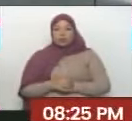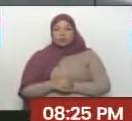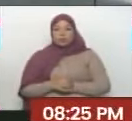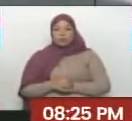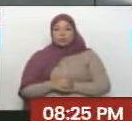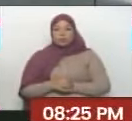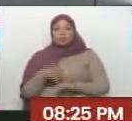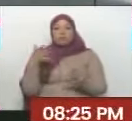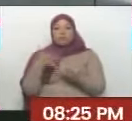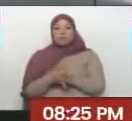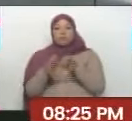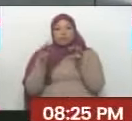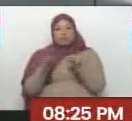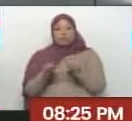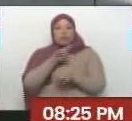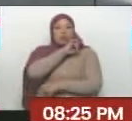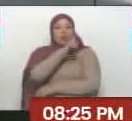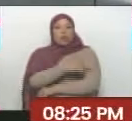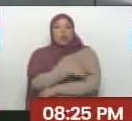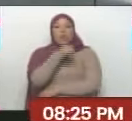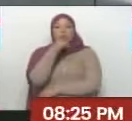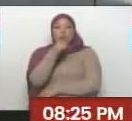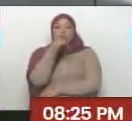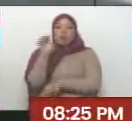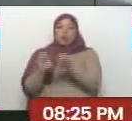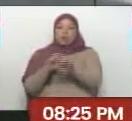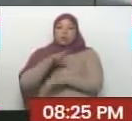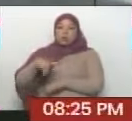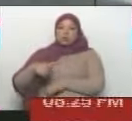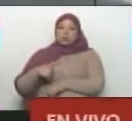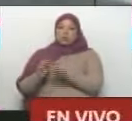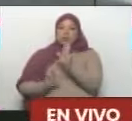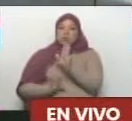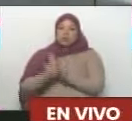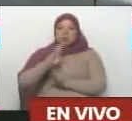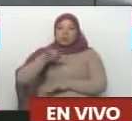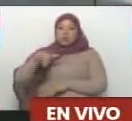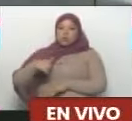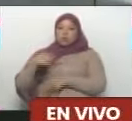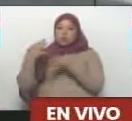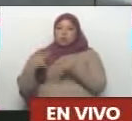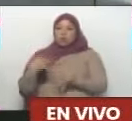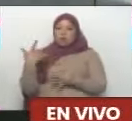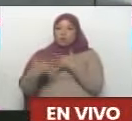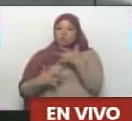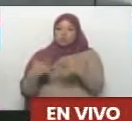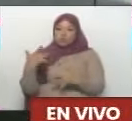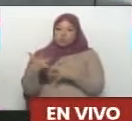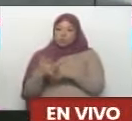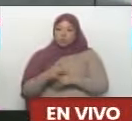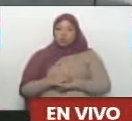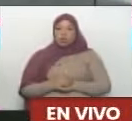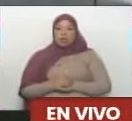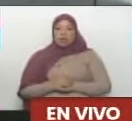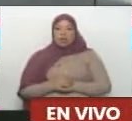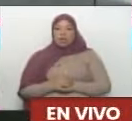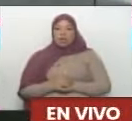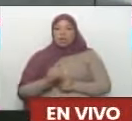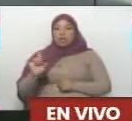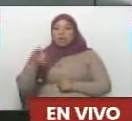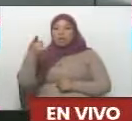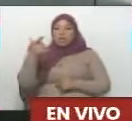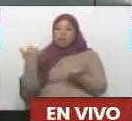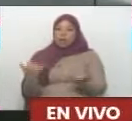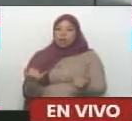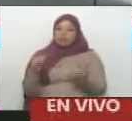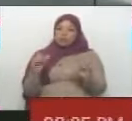la reafirmación y potenciación de nuestra condición creadora. El primer